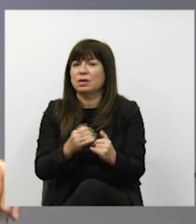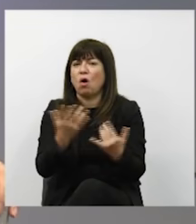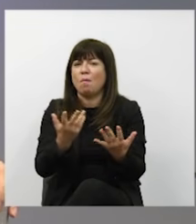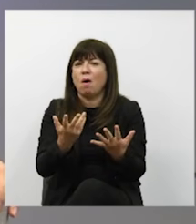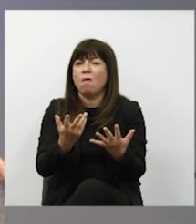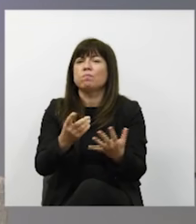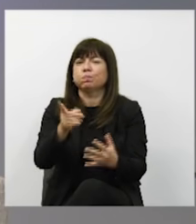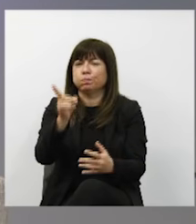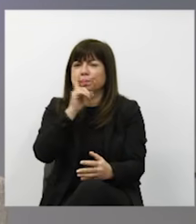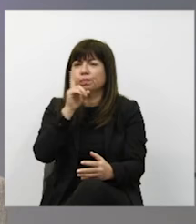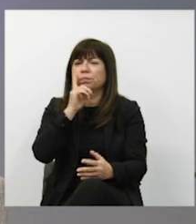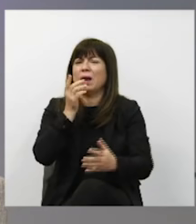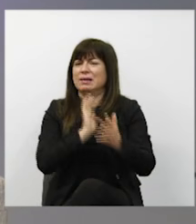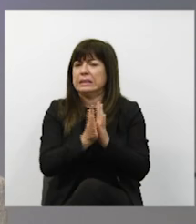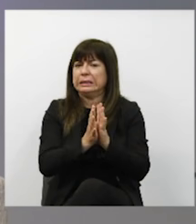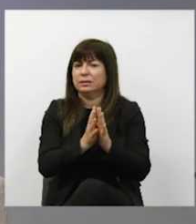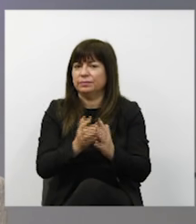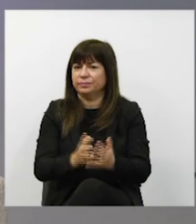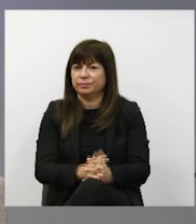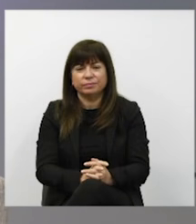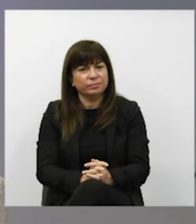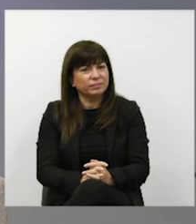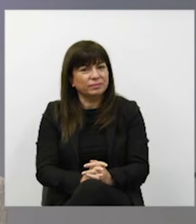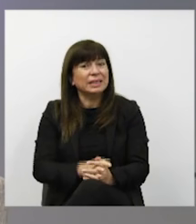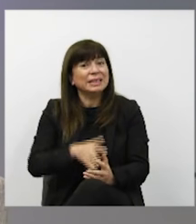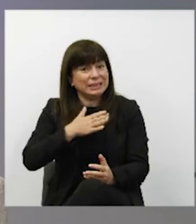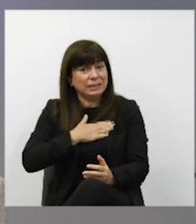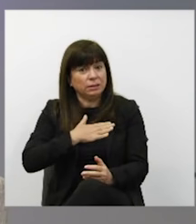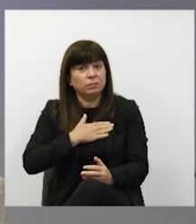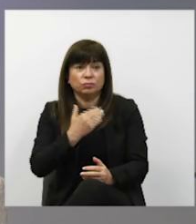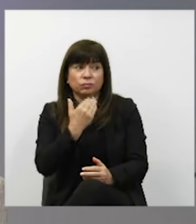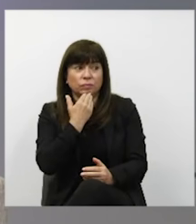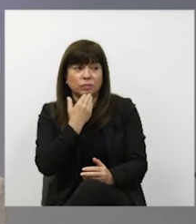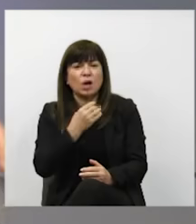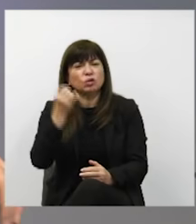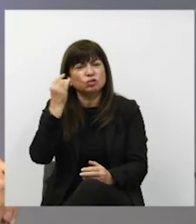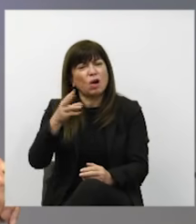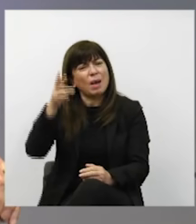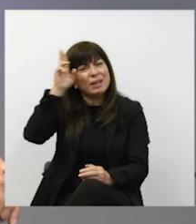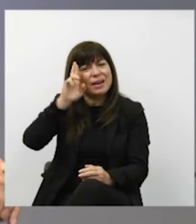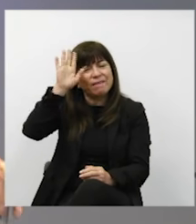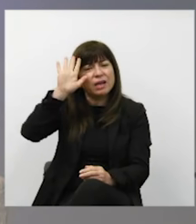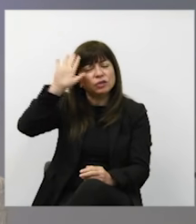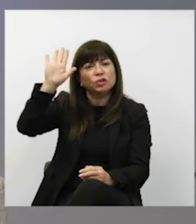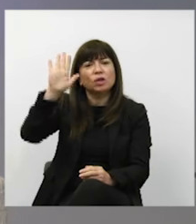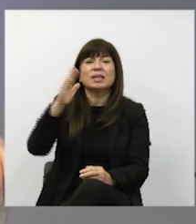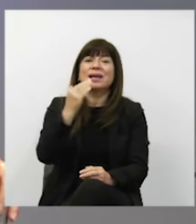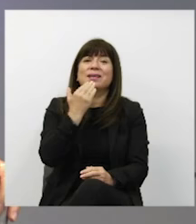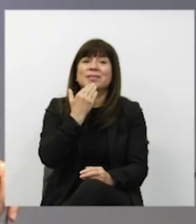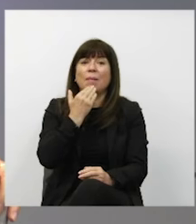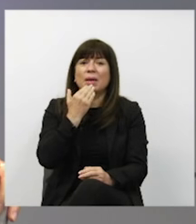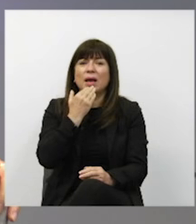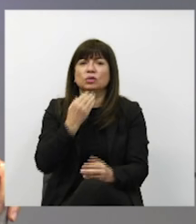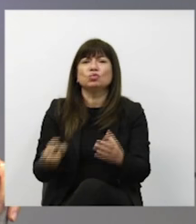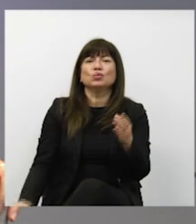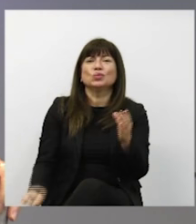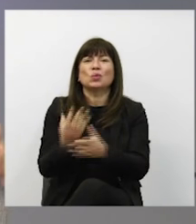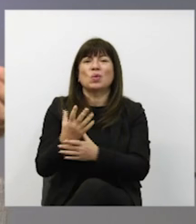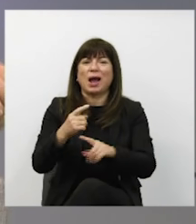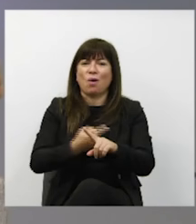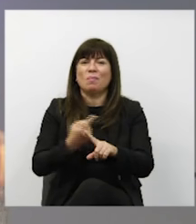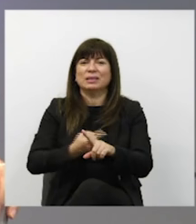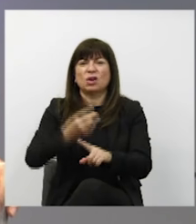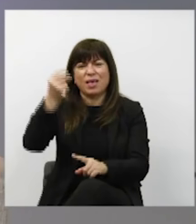básicamente adquiriendo mucha más velocidad. Y también quisiera, en el fondo, que no solamente reflexionemos, sino que también ojalá surjan de esta conversación